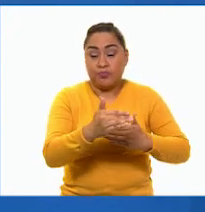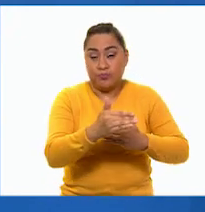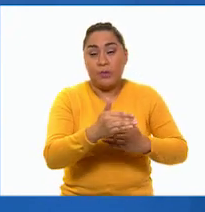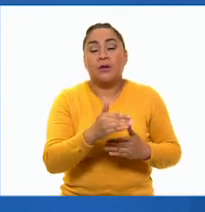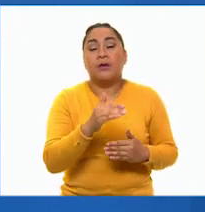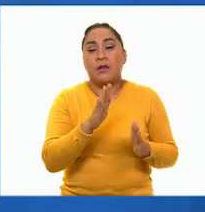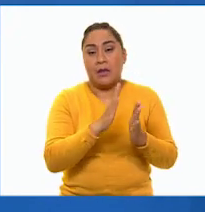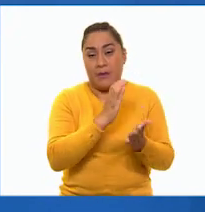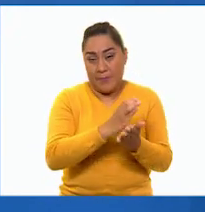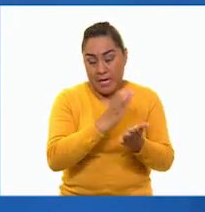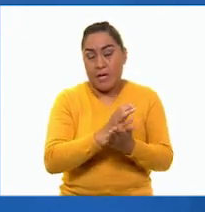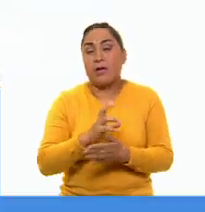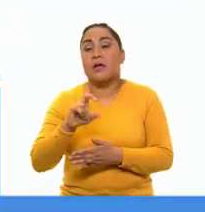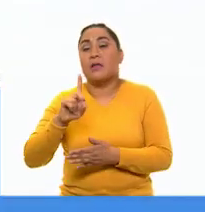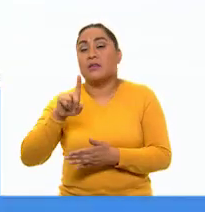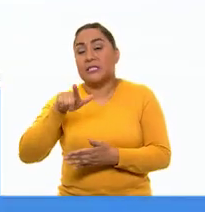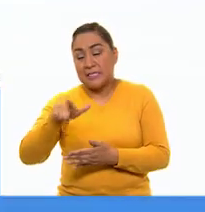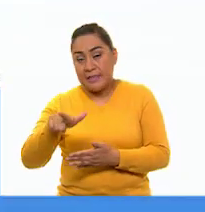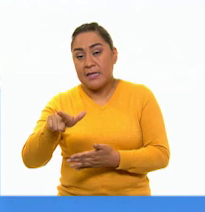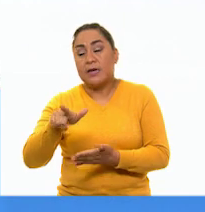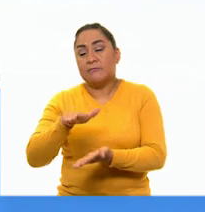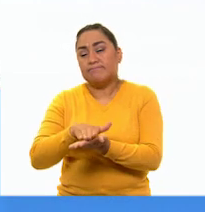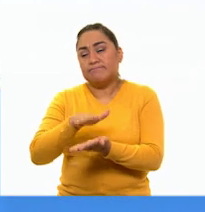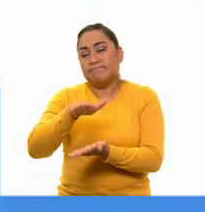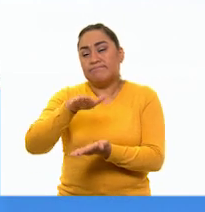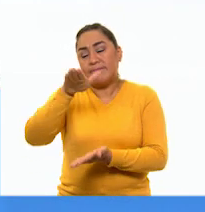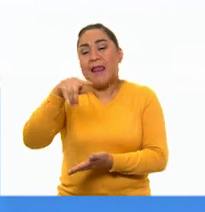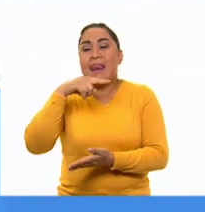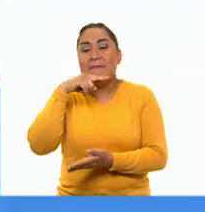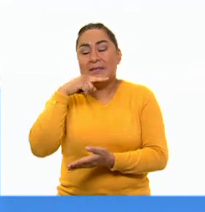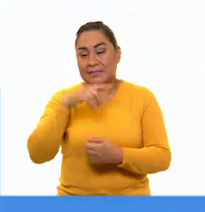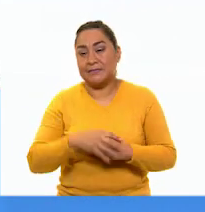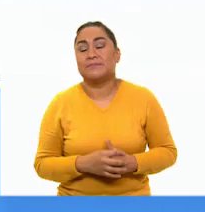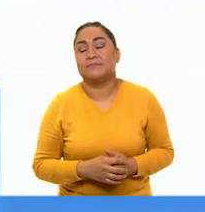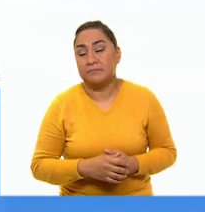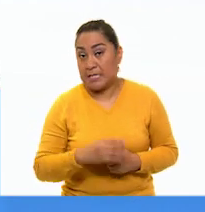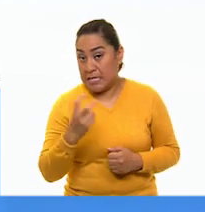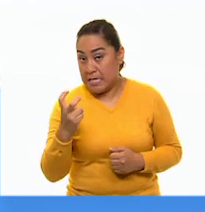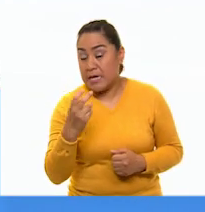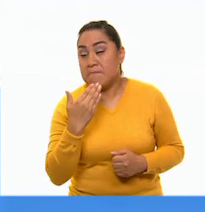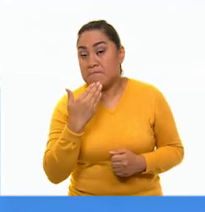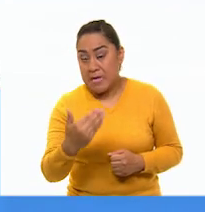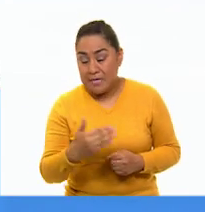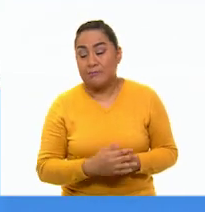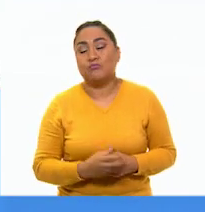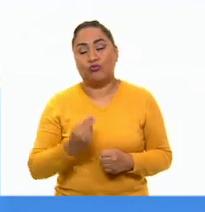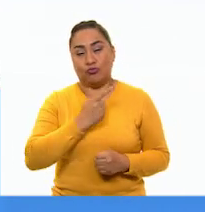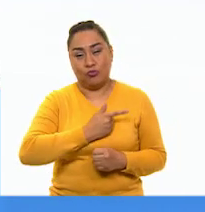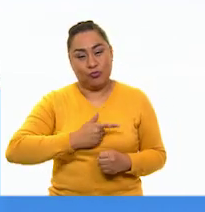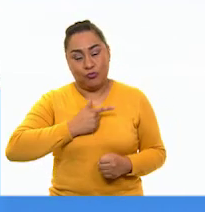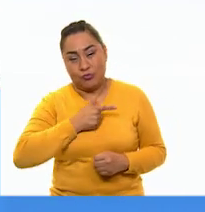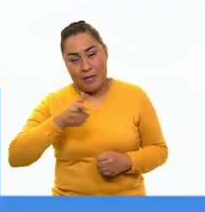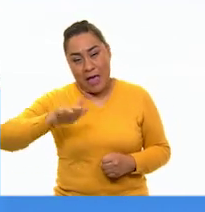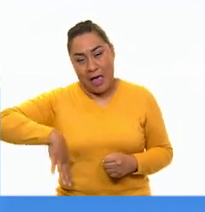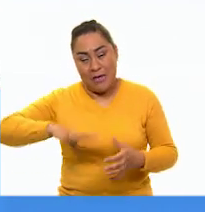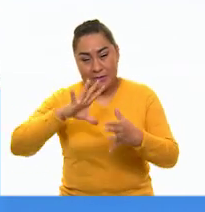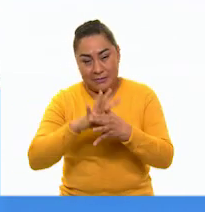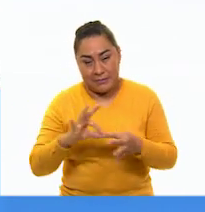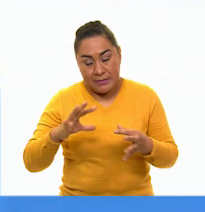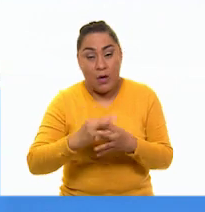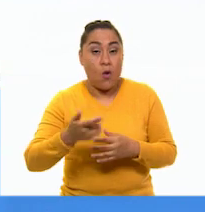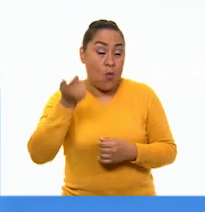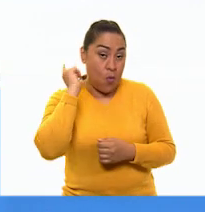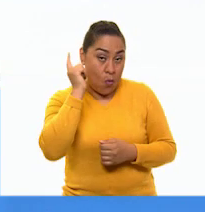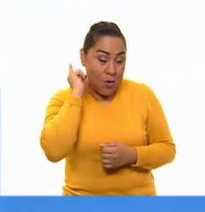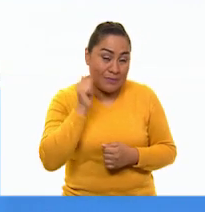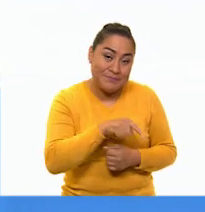37 paquetes de lápices. Muy bien. Me da gusto, María, que tengas claro lo que acabamos de hacer. Espero que a ustedes,